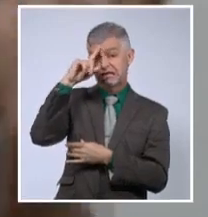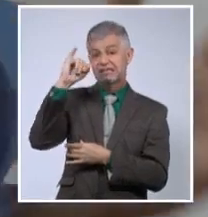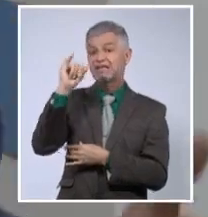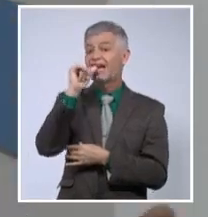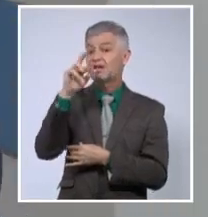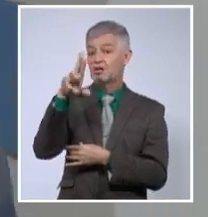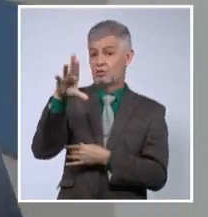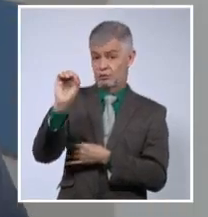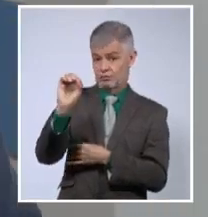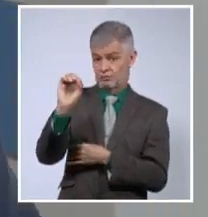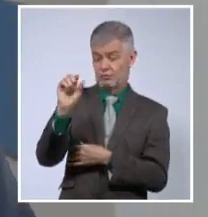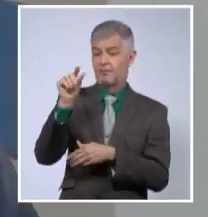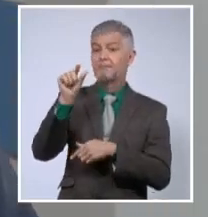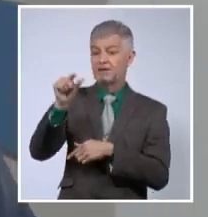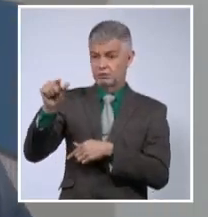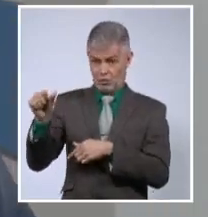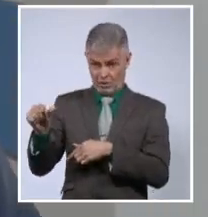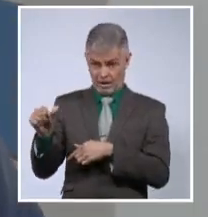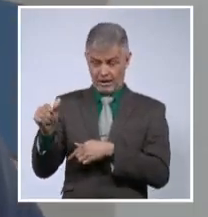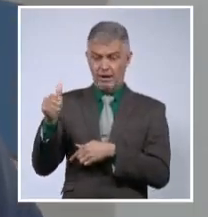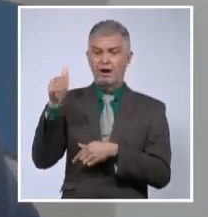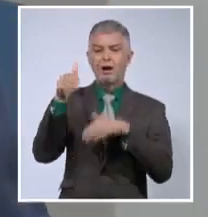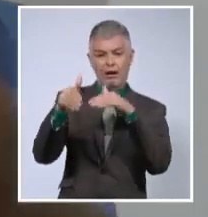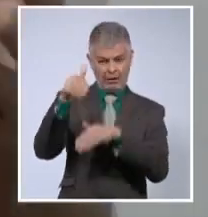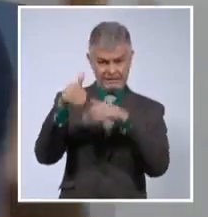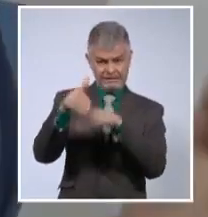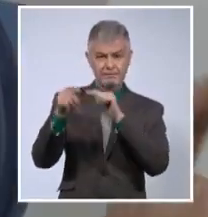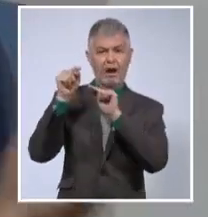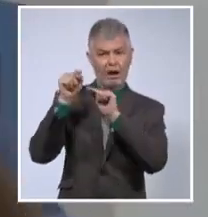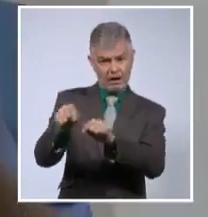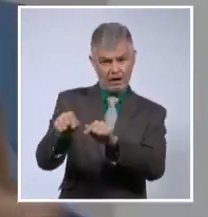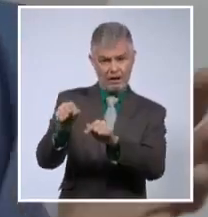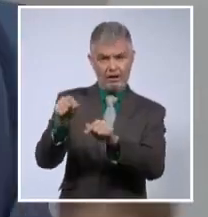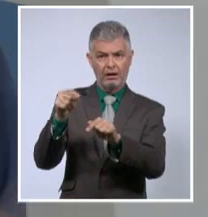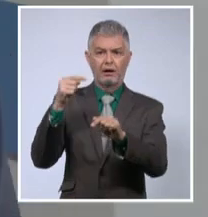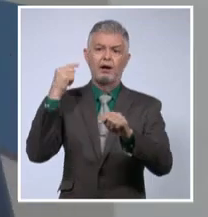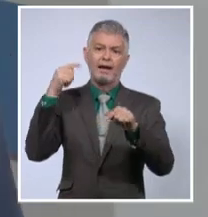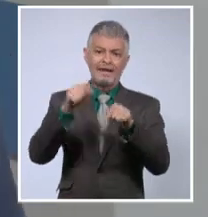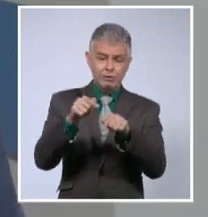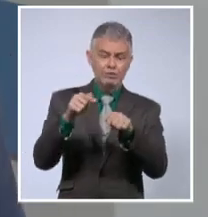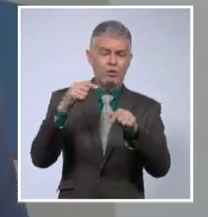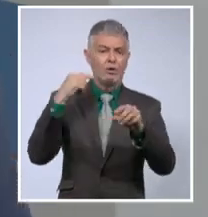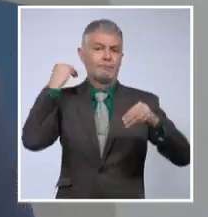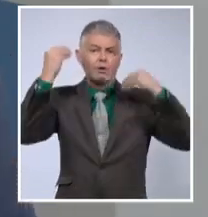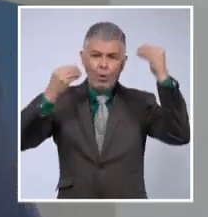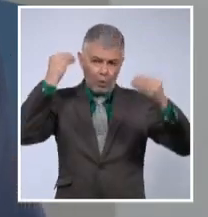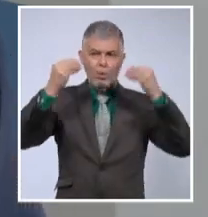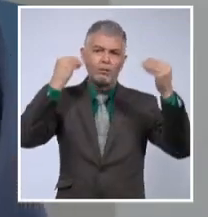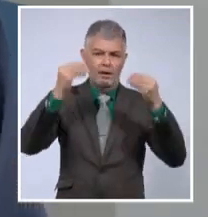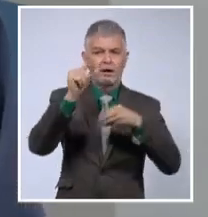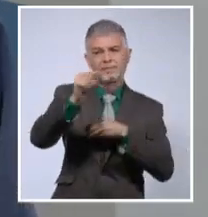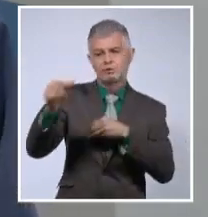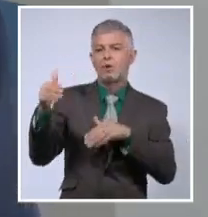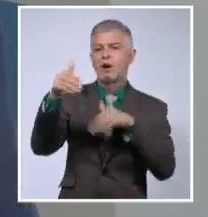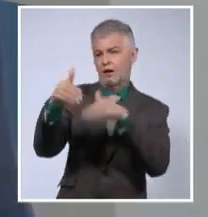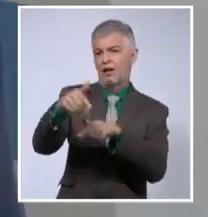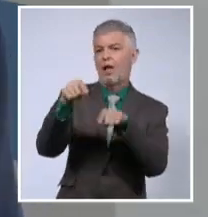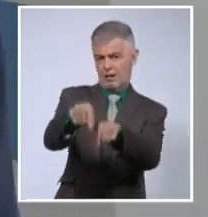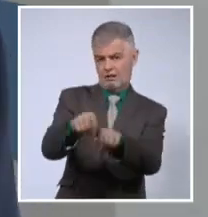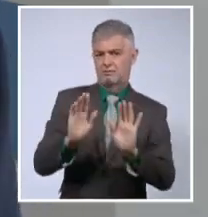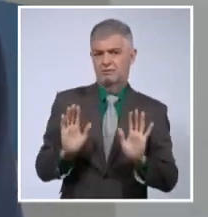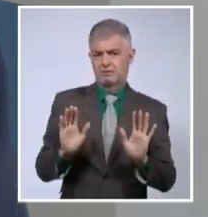que están involucradas en esos sucesos, que preocupaban, por supuesto, a las personas presentes. Y